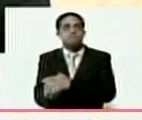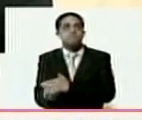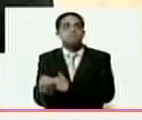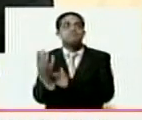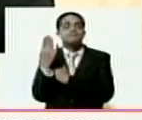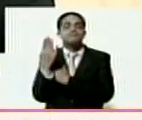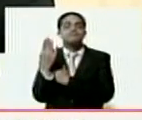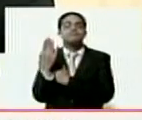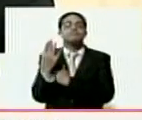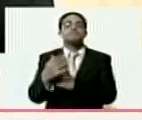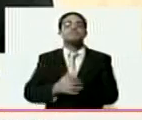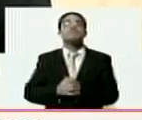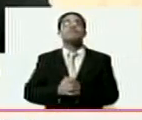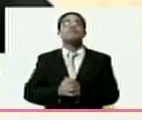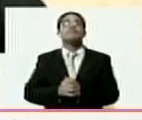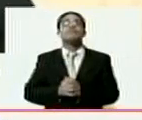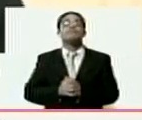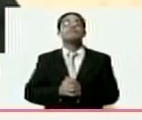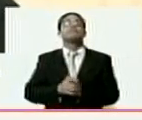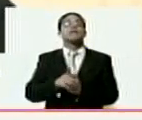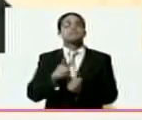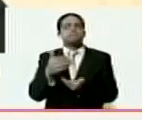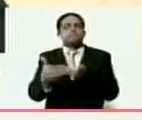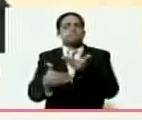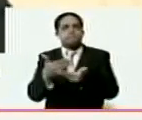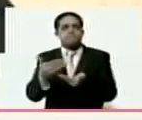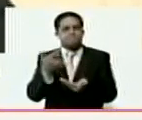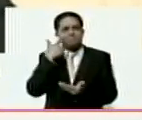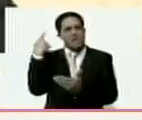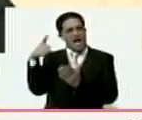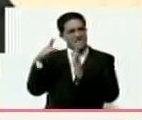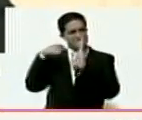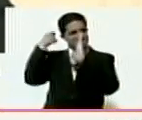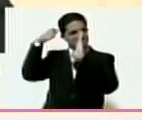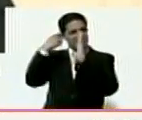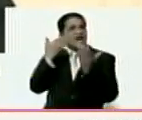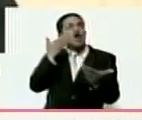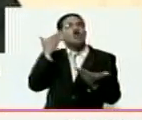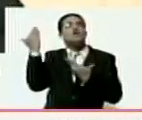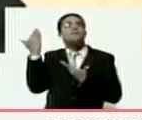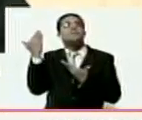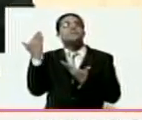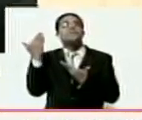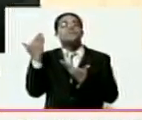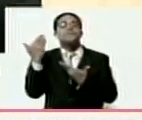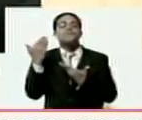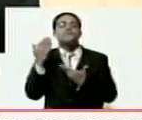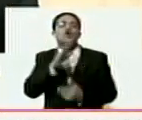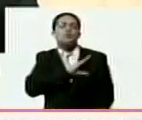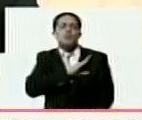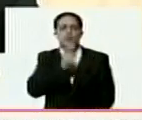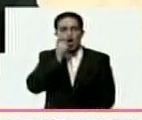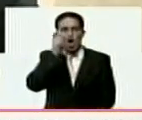a acentuar. Tenemos el video del señor Mauricio Claver Carone.